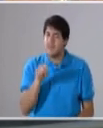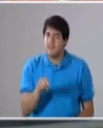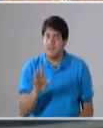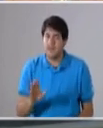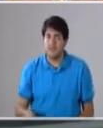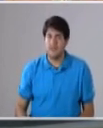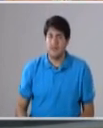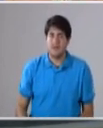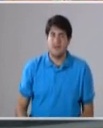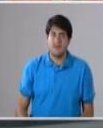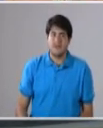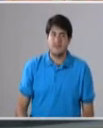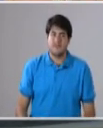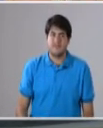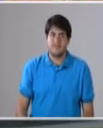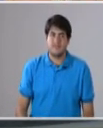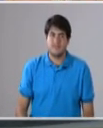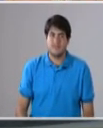¿Qué pasó?